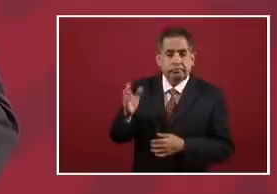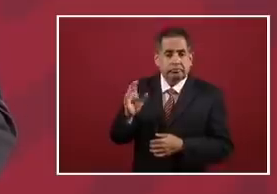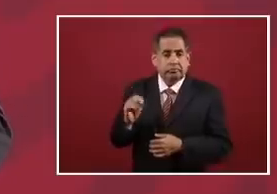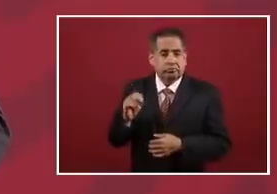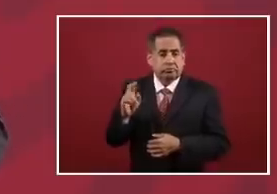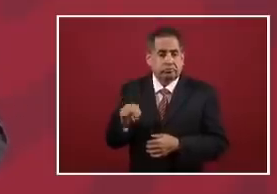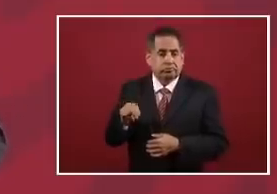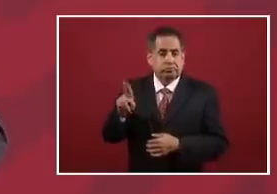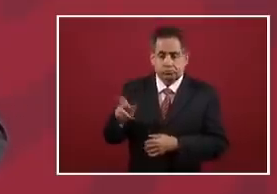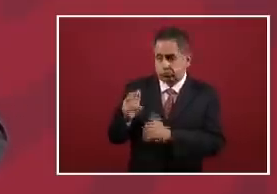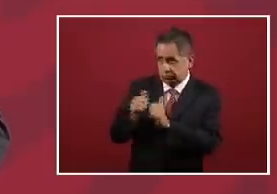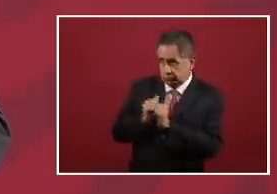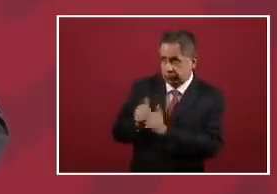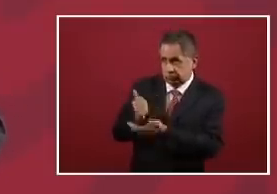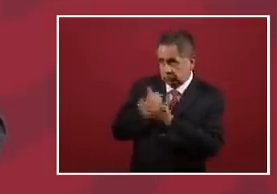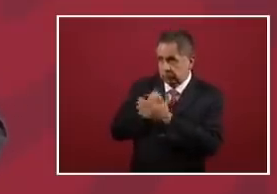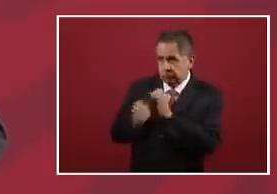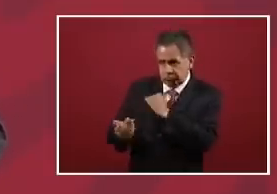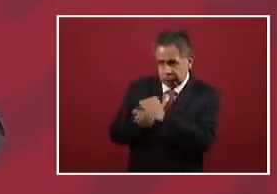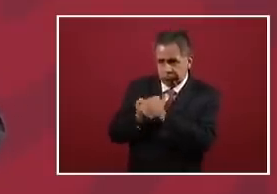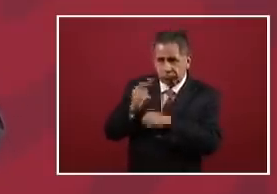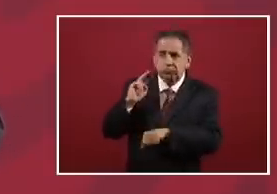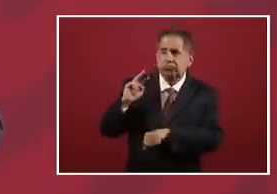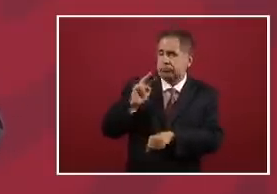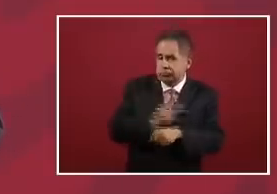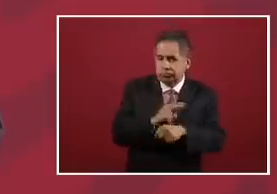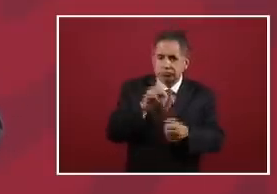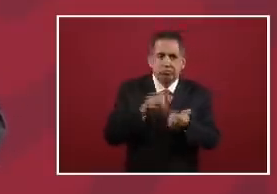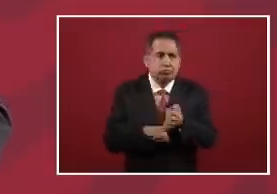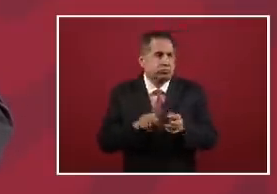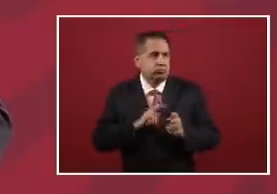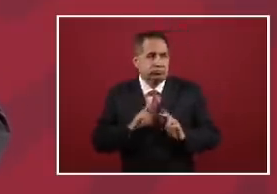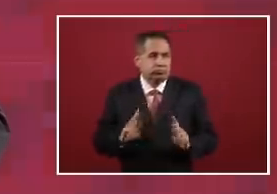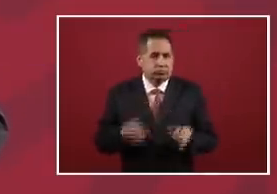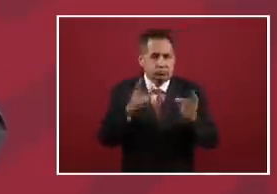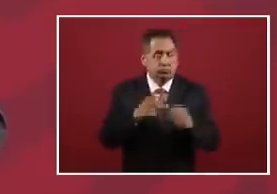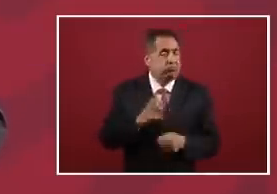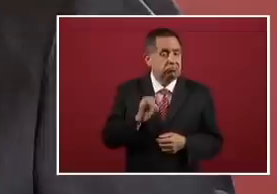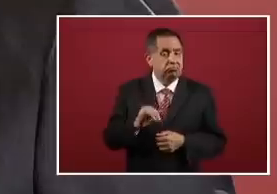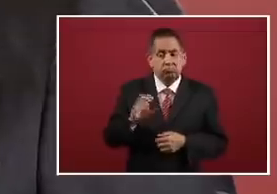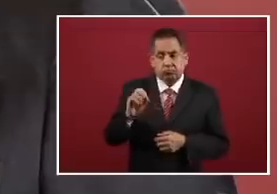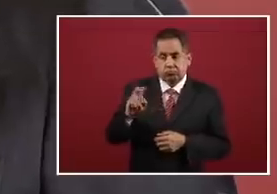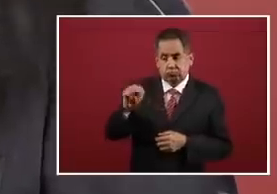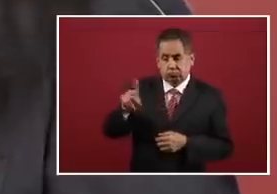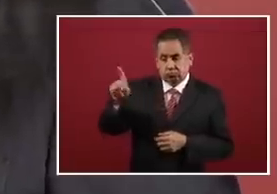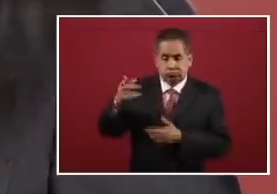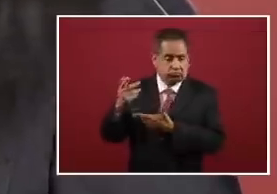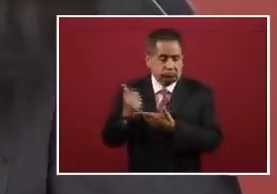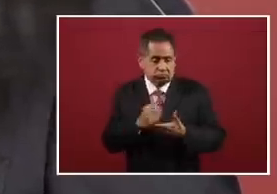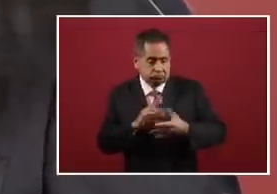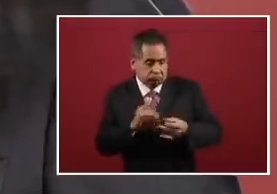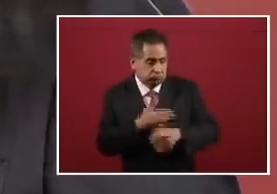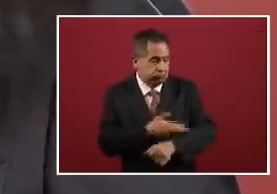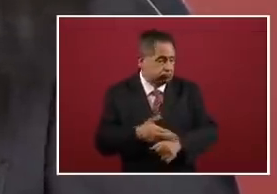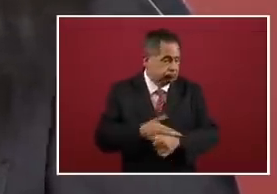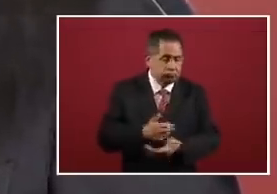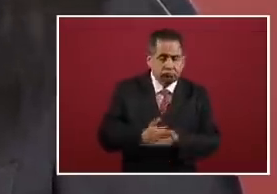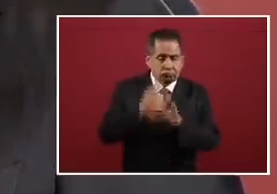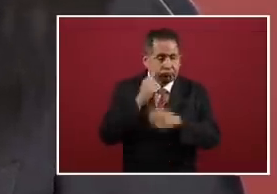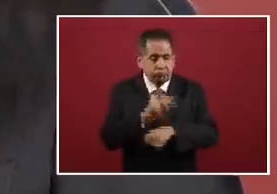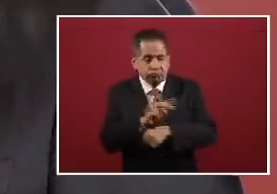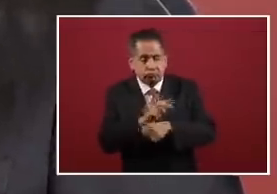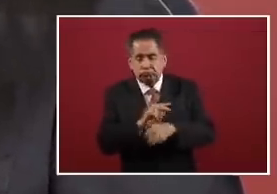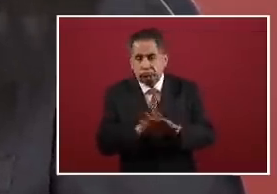nos acompañara en el proceso de venta, lo están haciendo. Se hizo